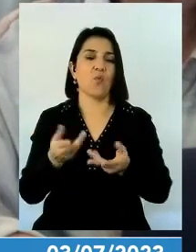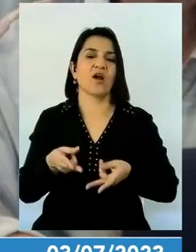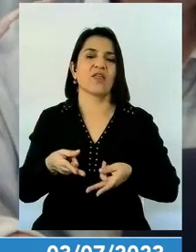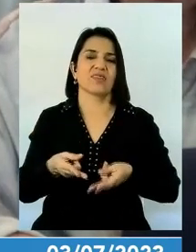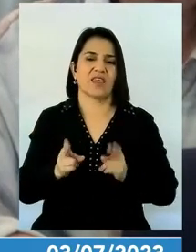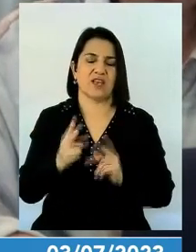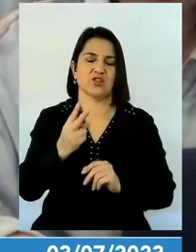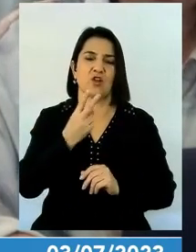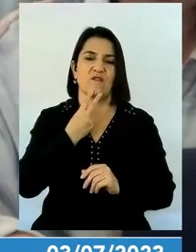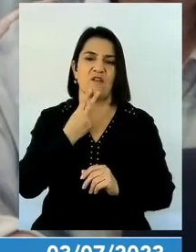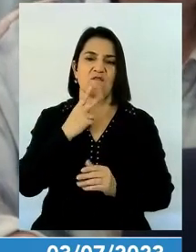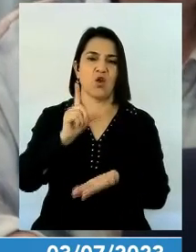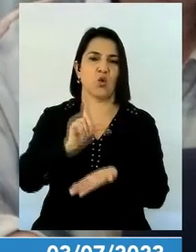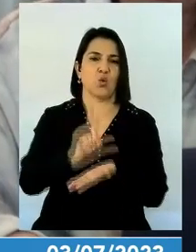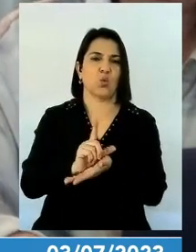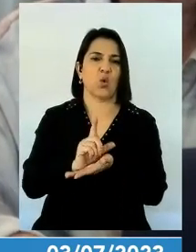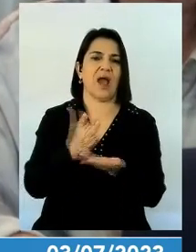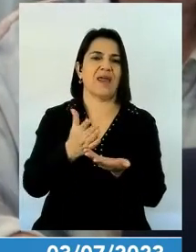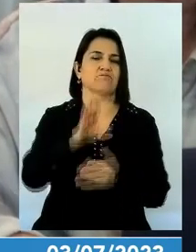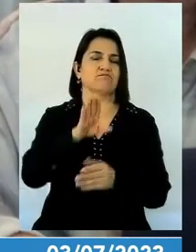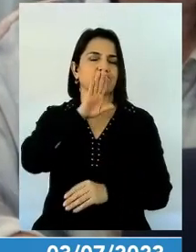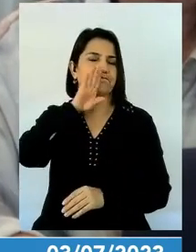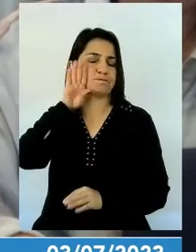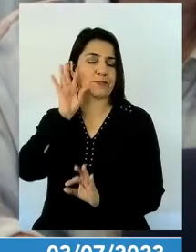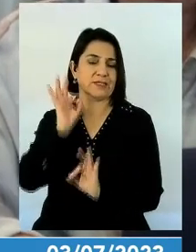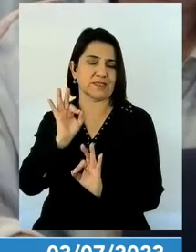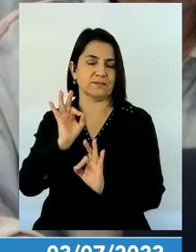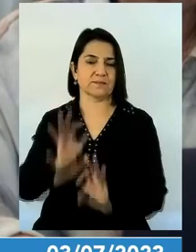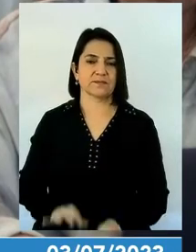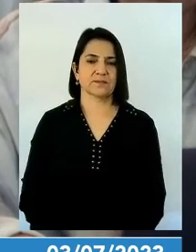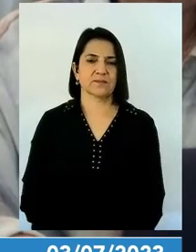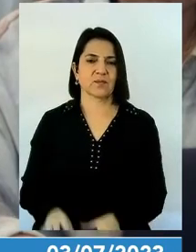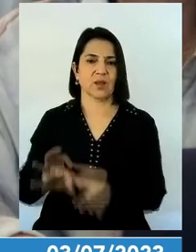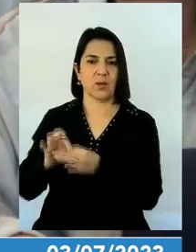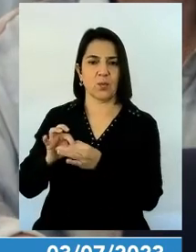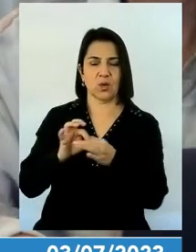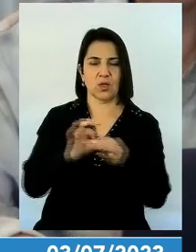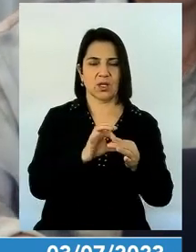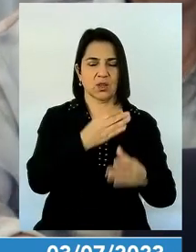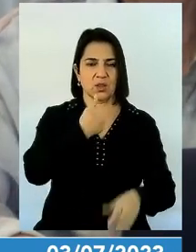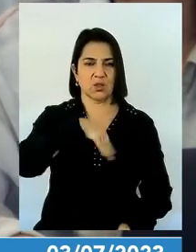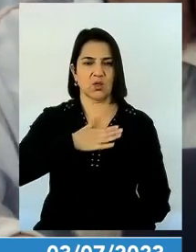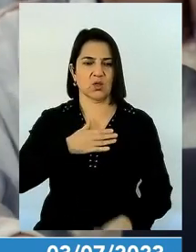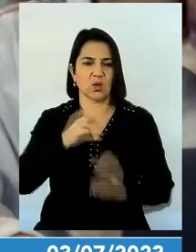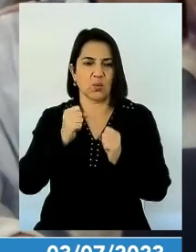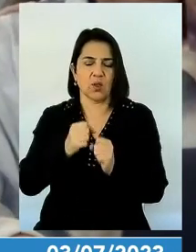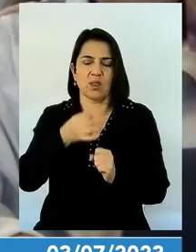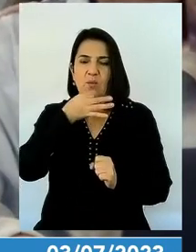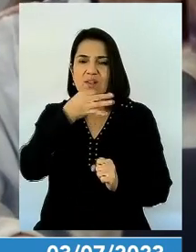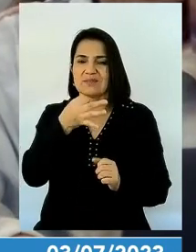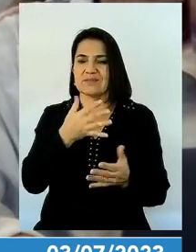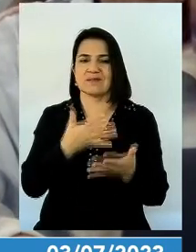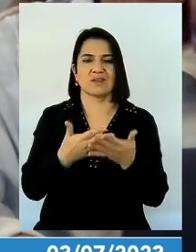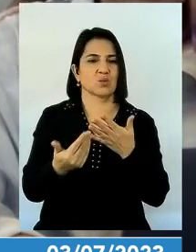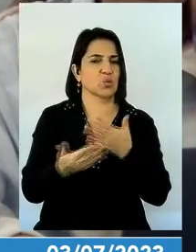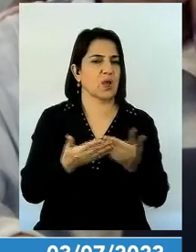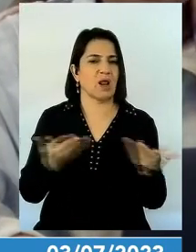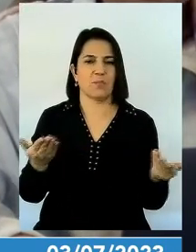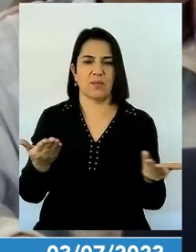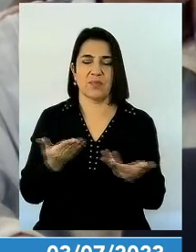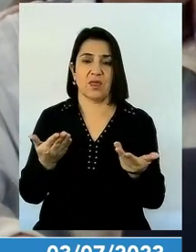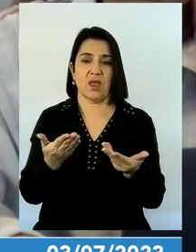de contaminación. Por lo tanto, podemos manifestar naturalmente que la palabra océano es